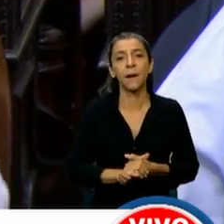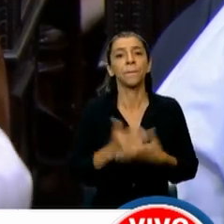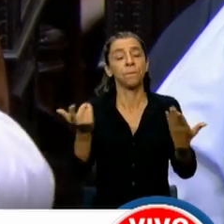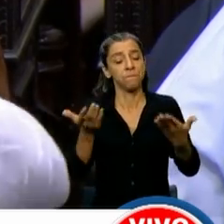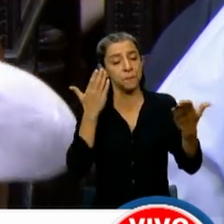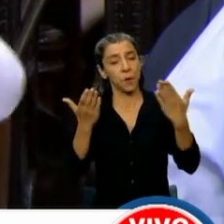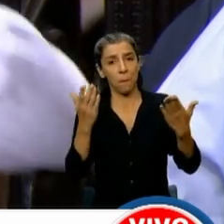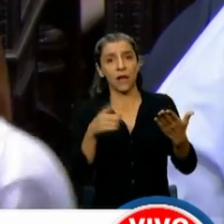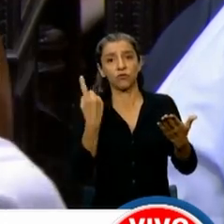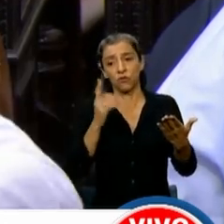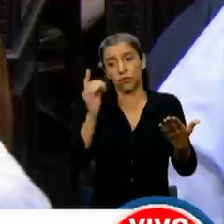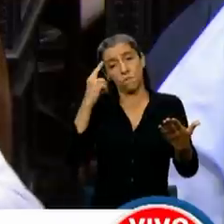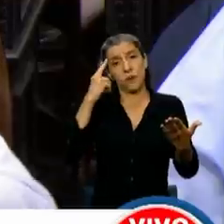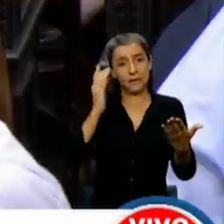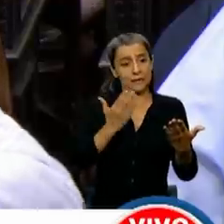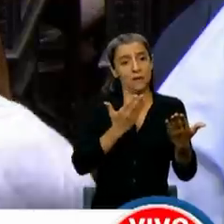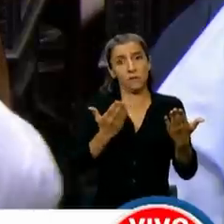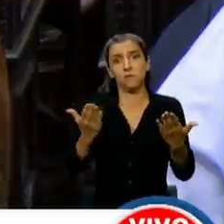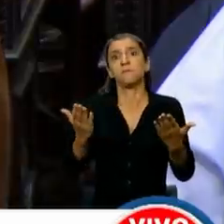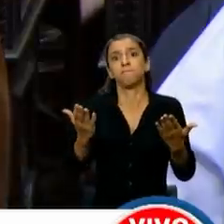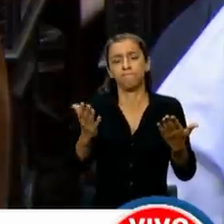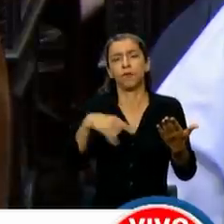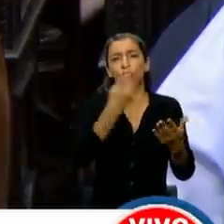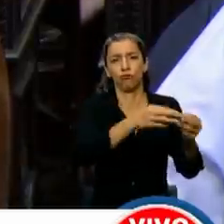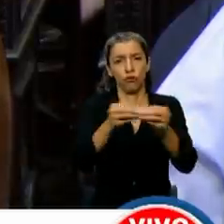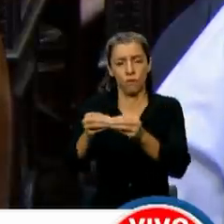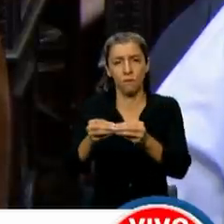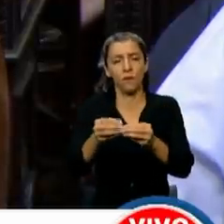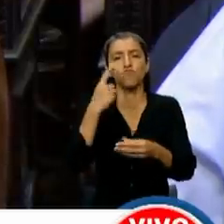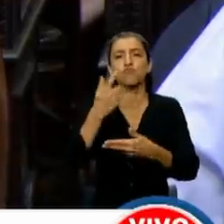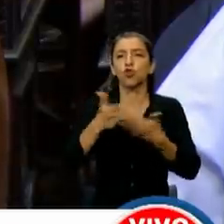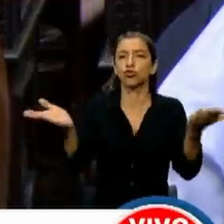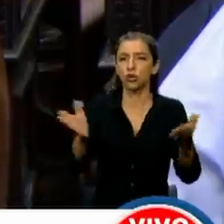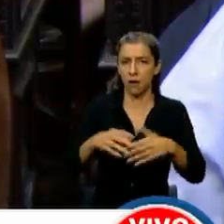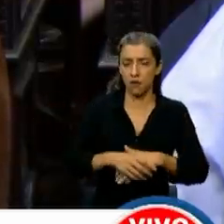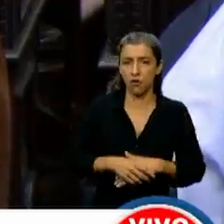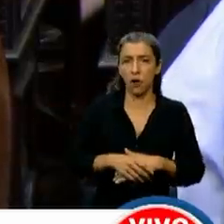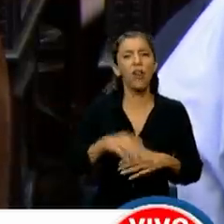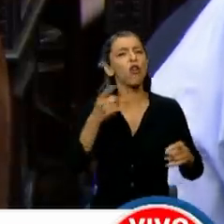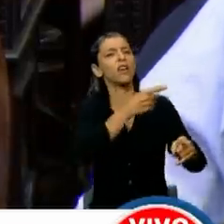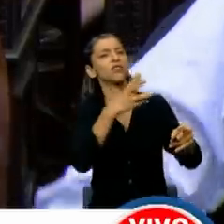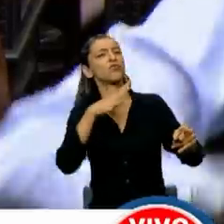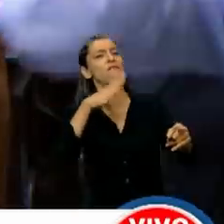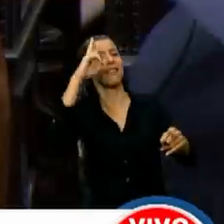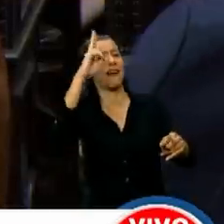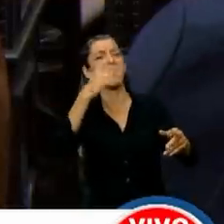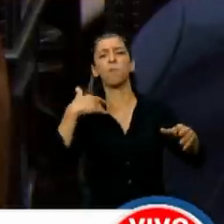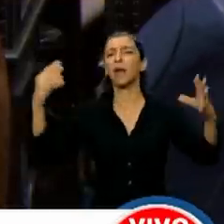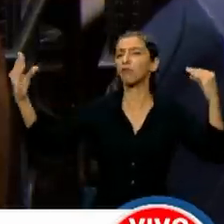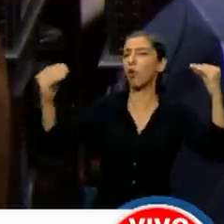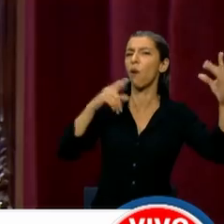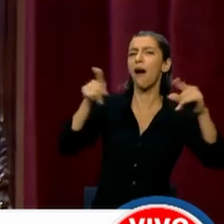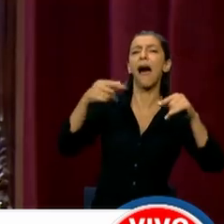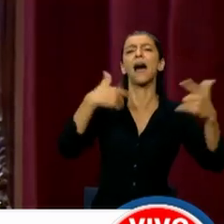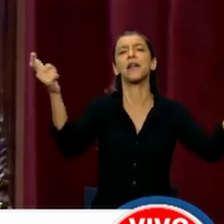es que otros colegas no lo voy a repetir mostraron porque personas al continuo diputado por favor una